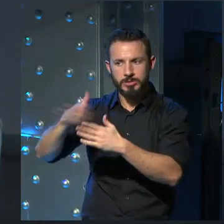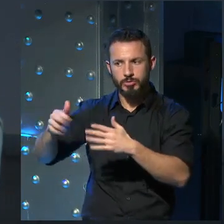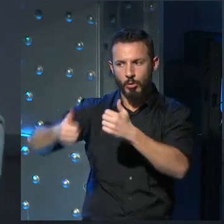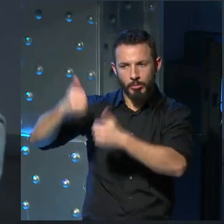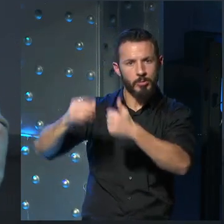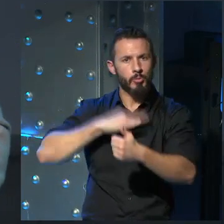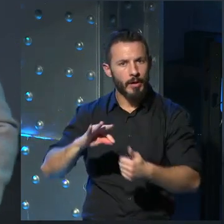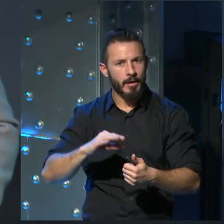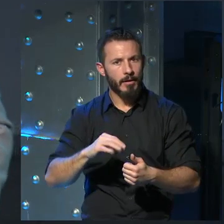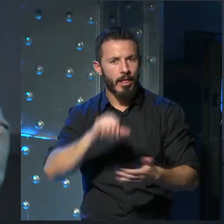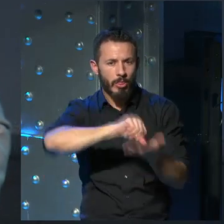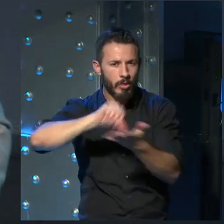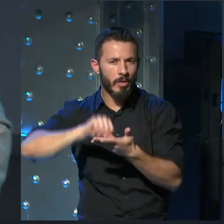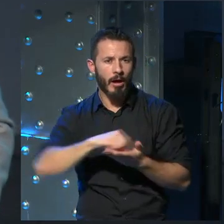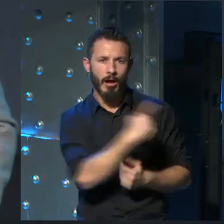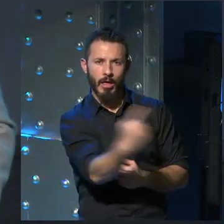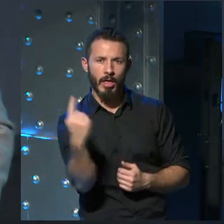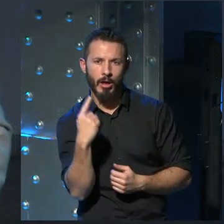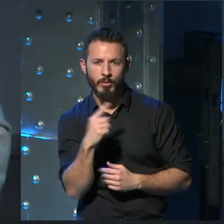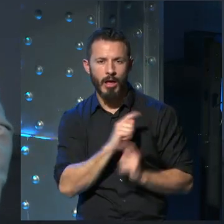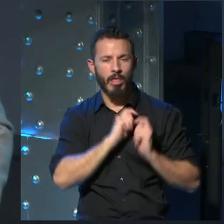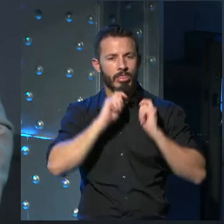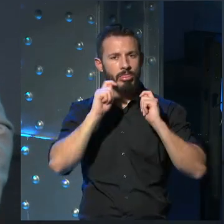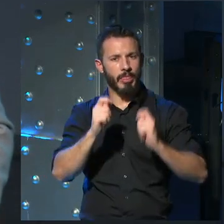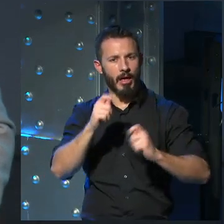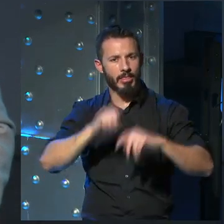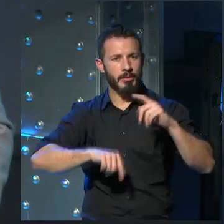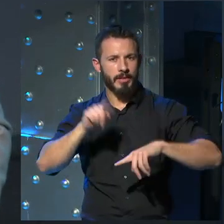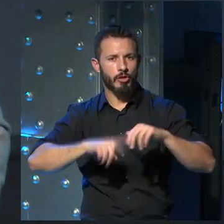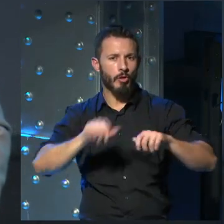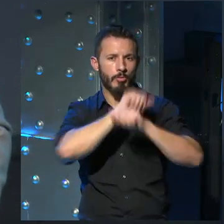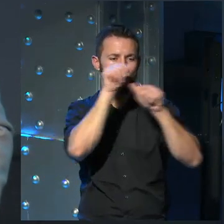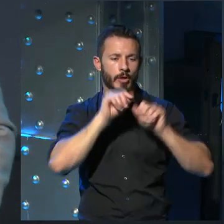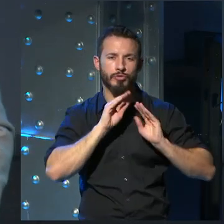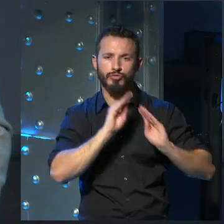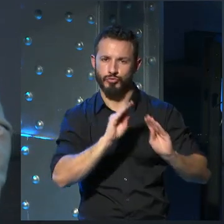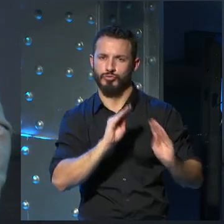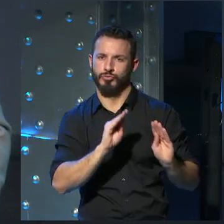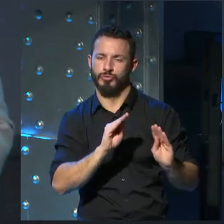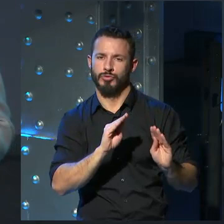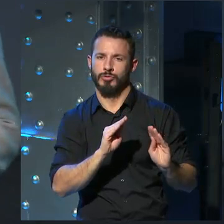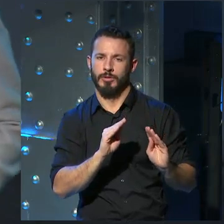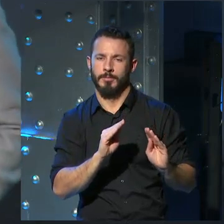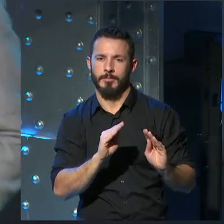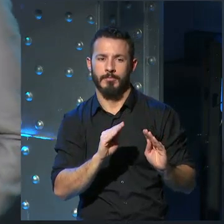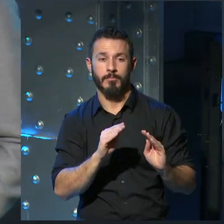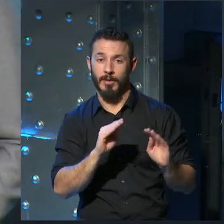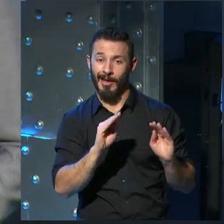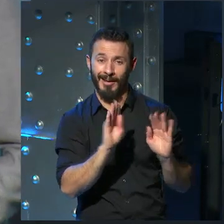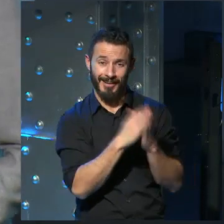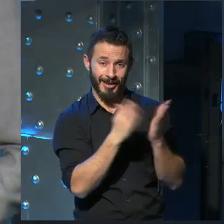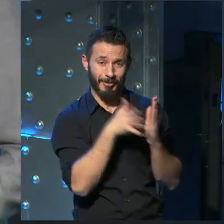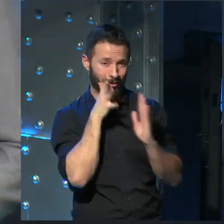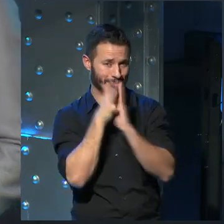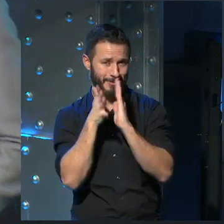Cada ciudad aporta lo que cree que tiene que aportar en base al modelo que está construyendo. Esto lo explica también Marieta en